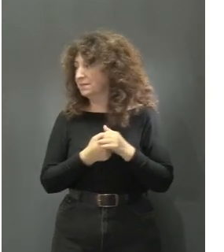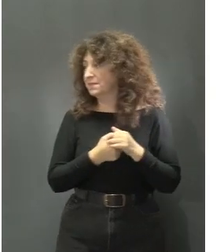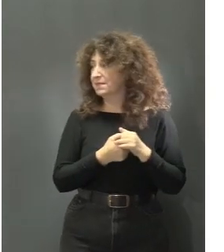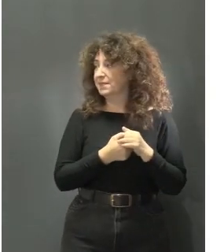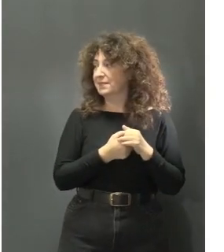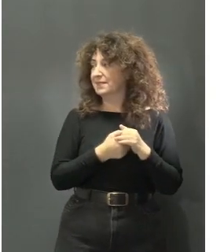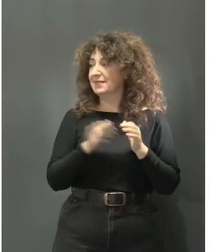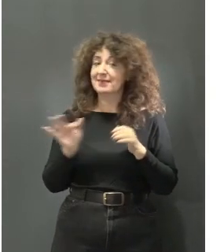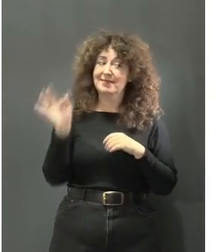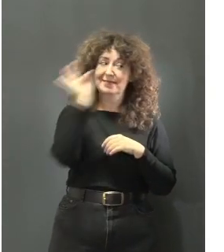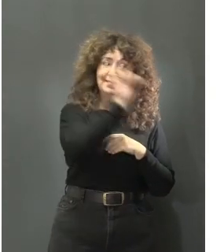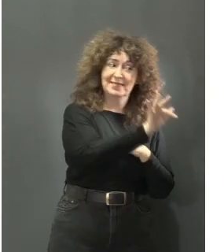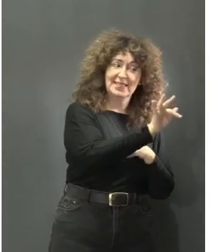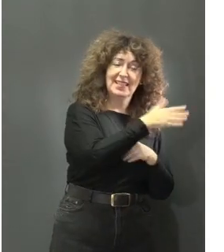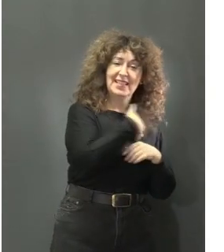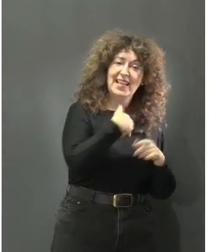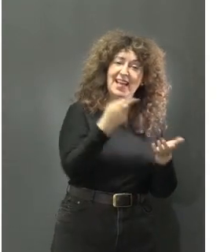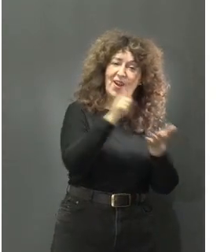No te quedan deseos.